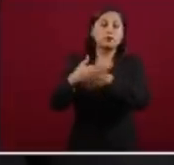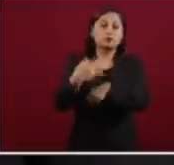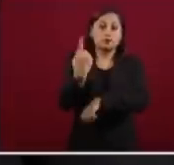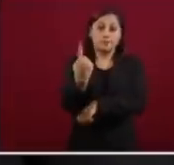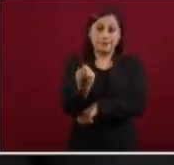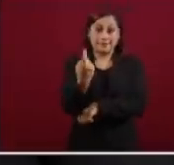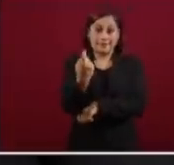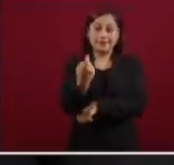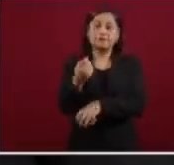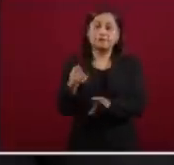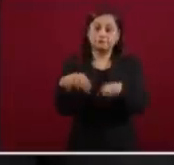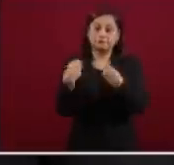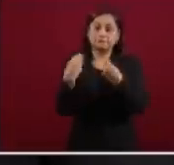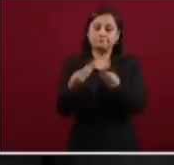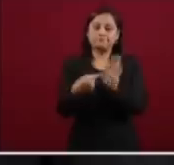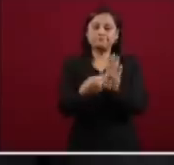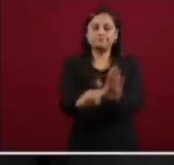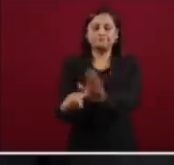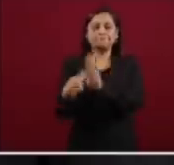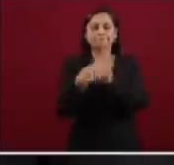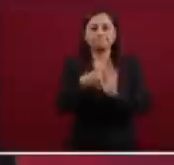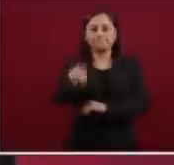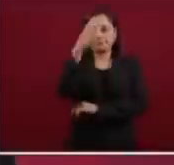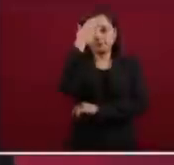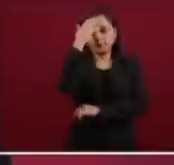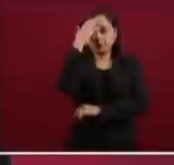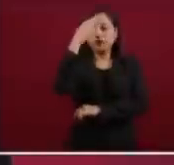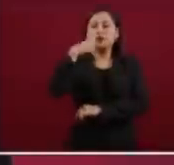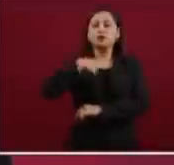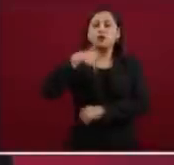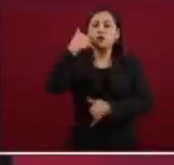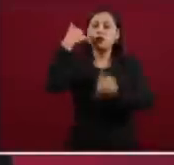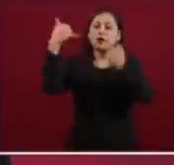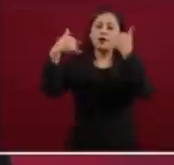le voy a hablar a los presidentes para felicitarnos